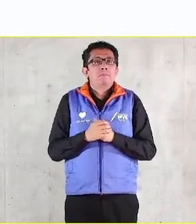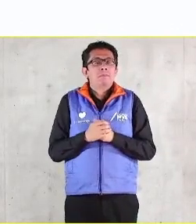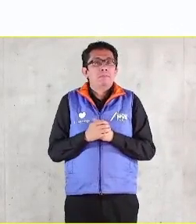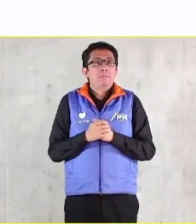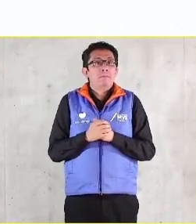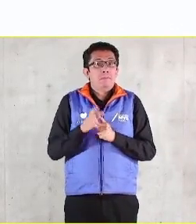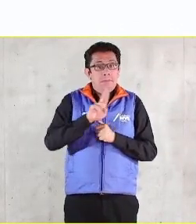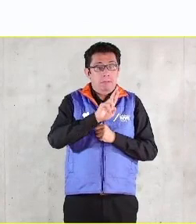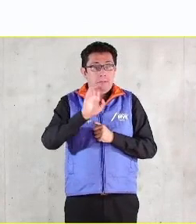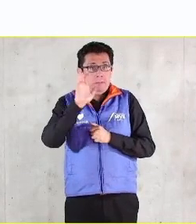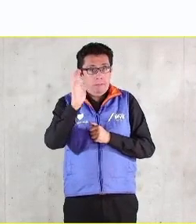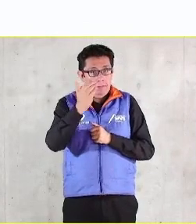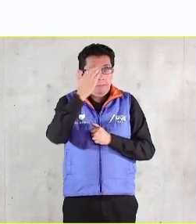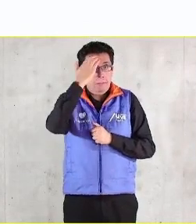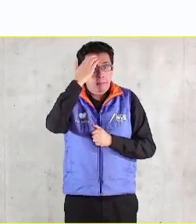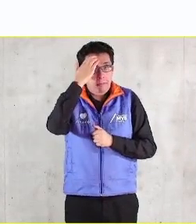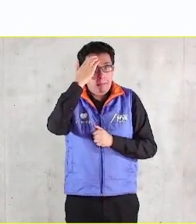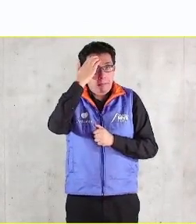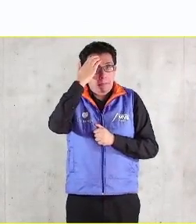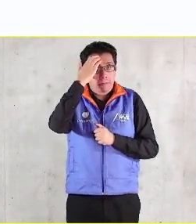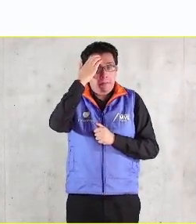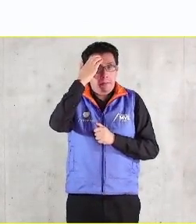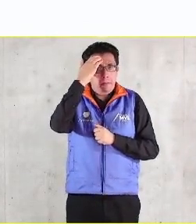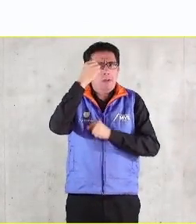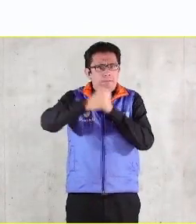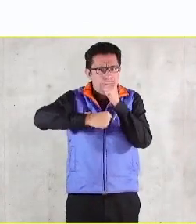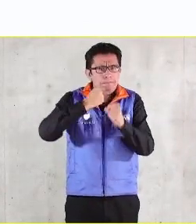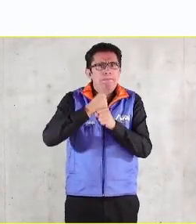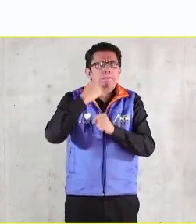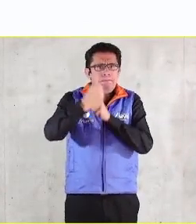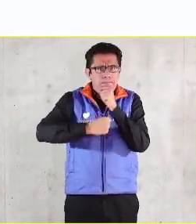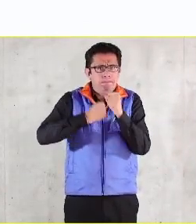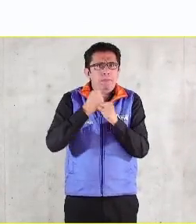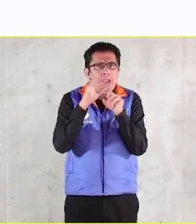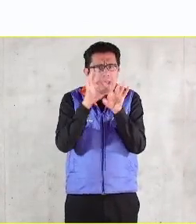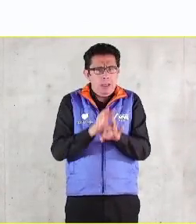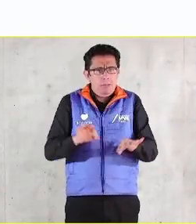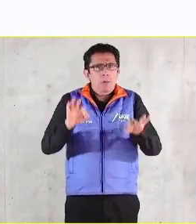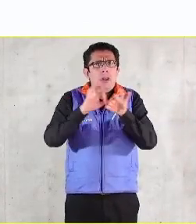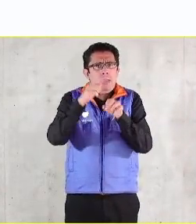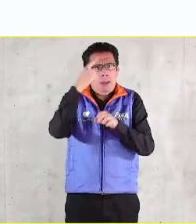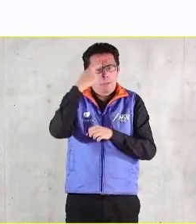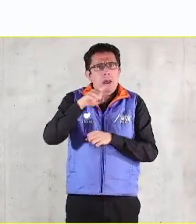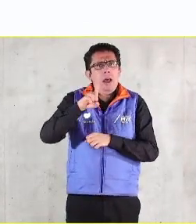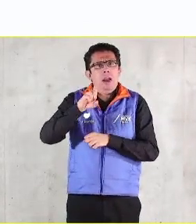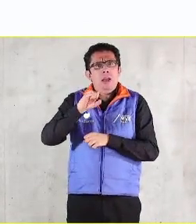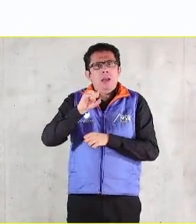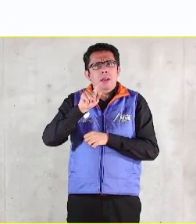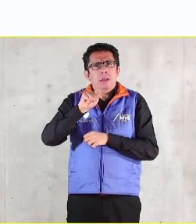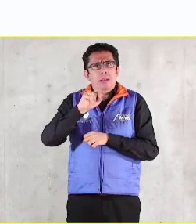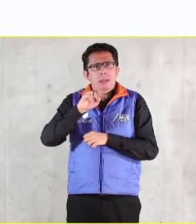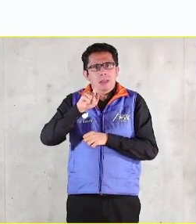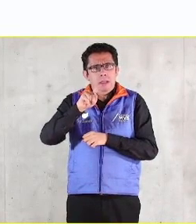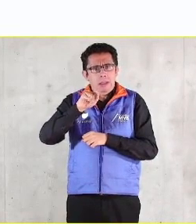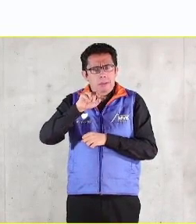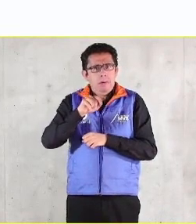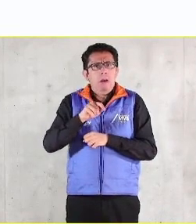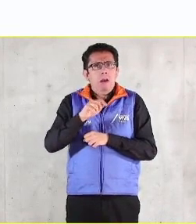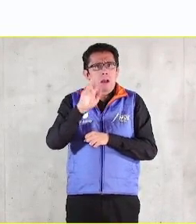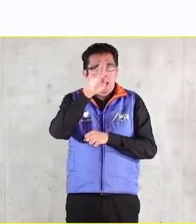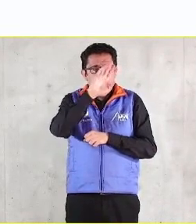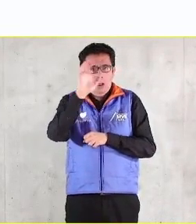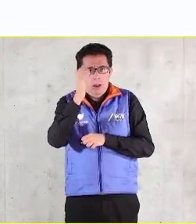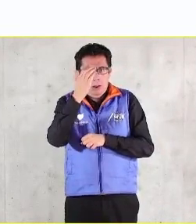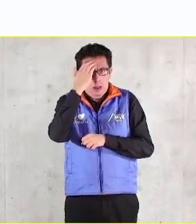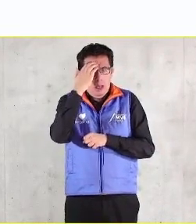el reconocimiento, de alguna manera, durante muchos años fue muy importante para el distintivo reconocer a las empresas que iniciaron su camino